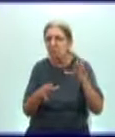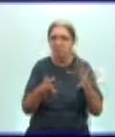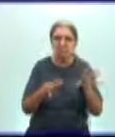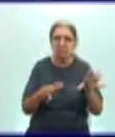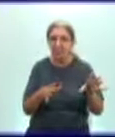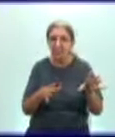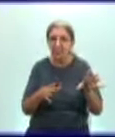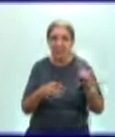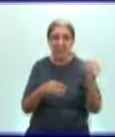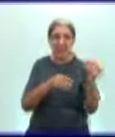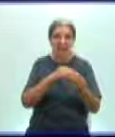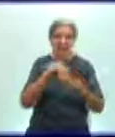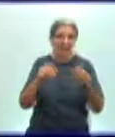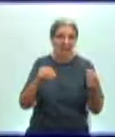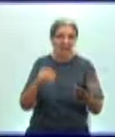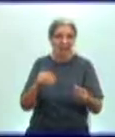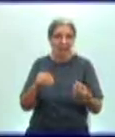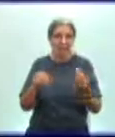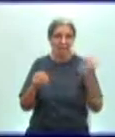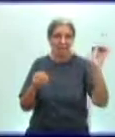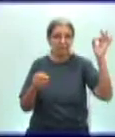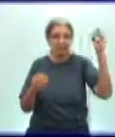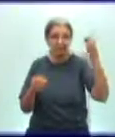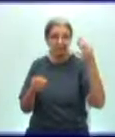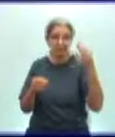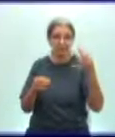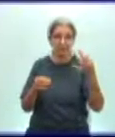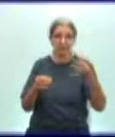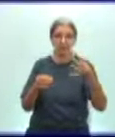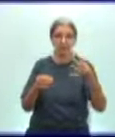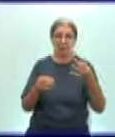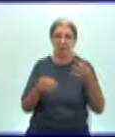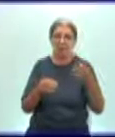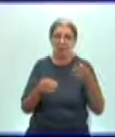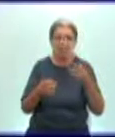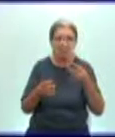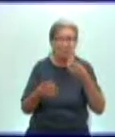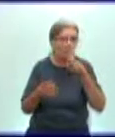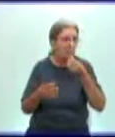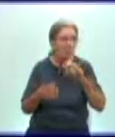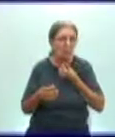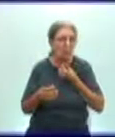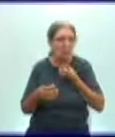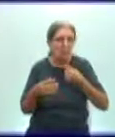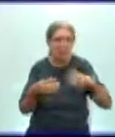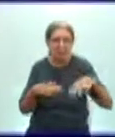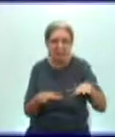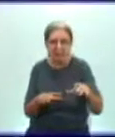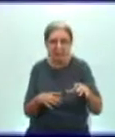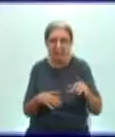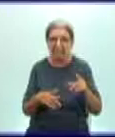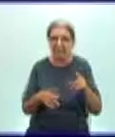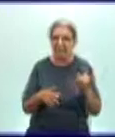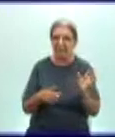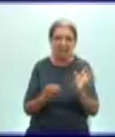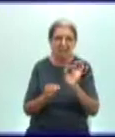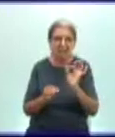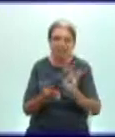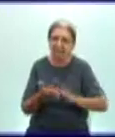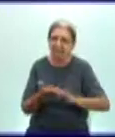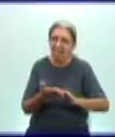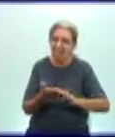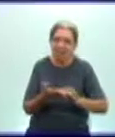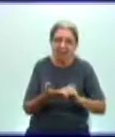sol parecía el recodo más inútil del desierto, frente a un mar árido y sin rumbos, y tan apartado de todo que nadie